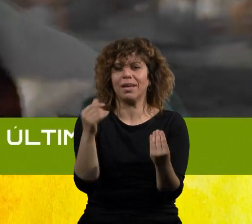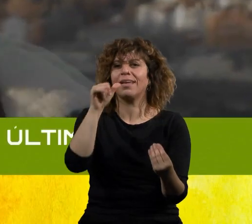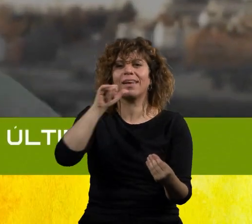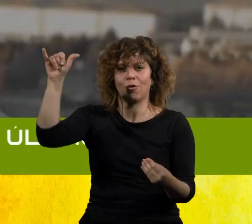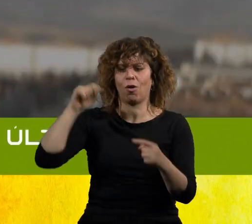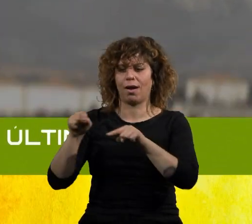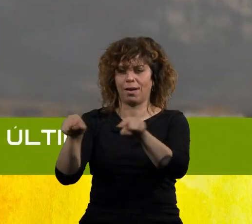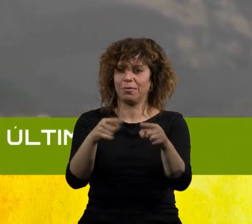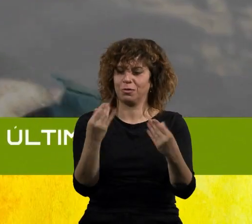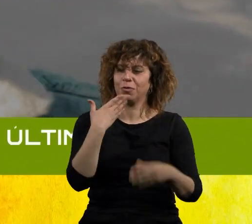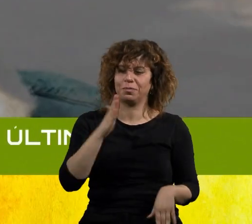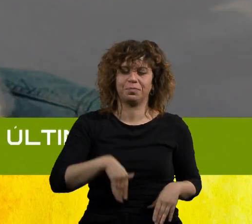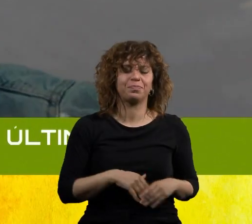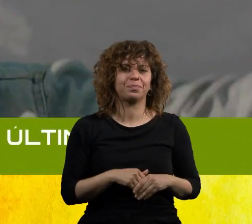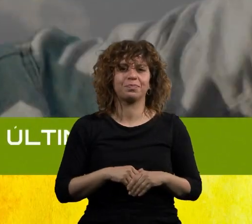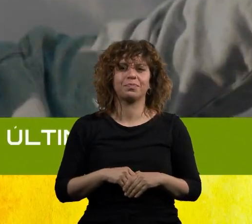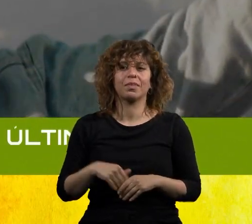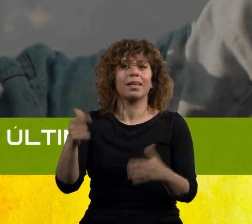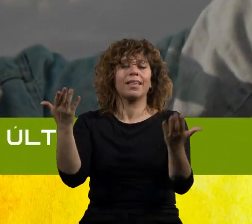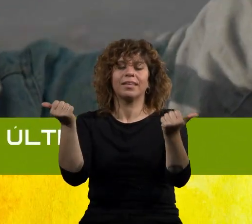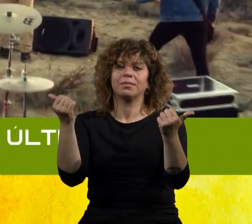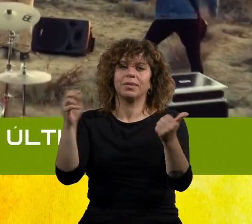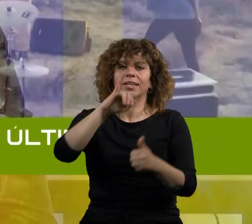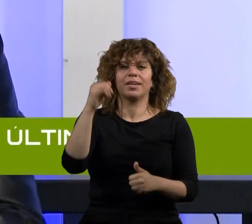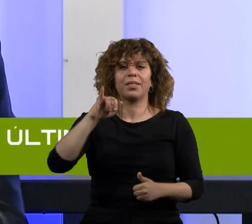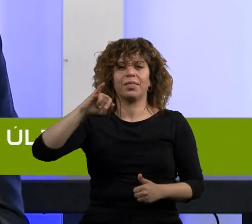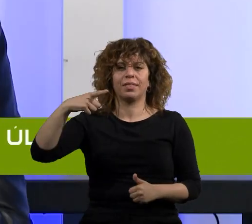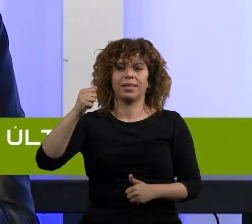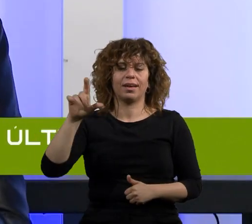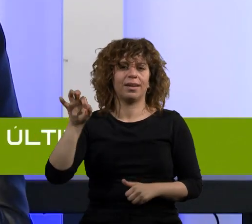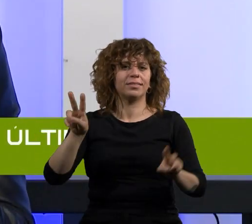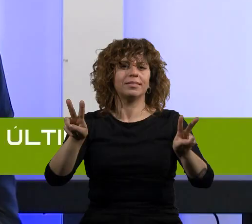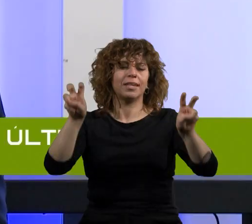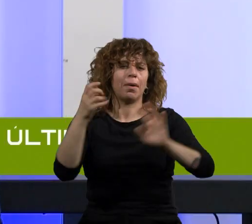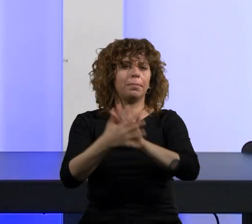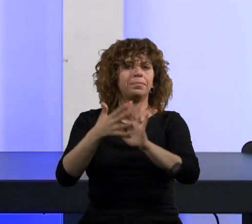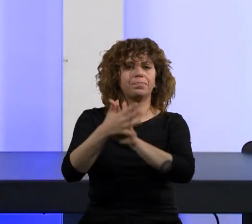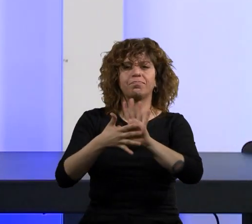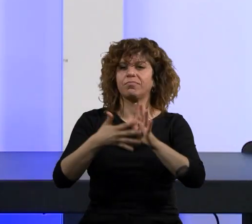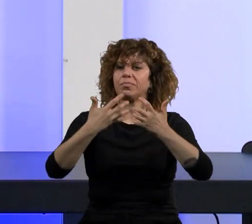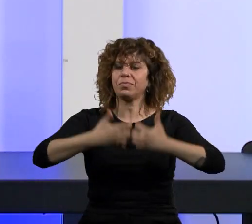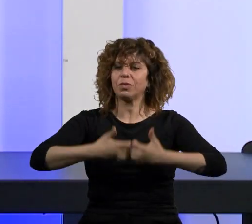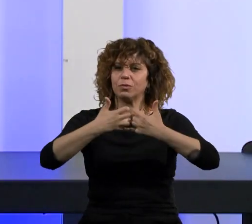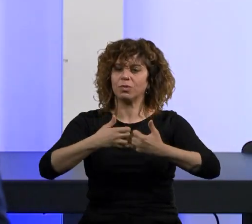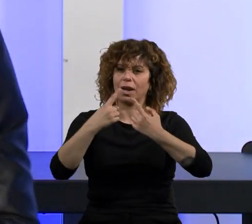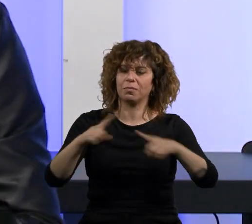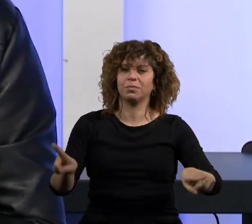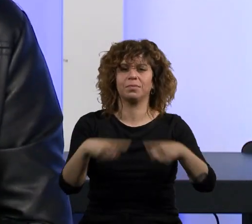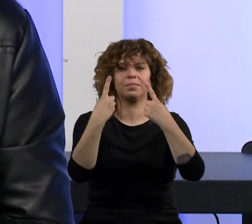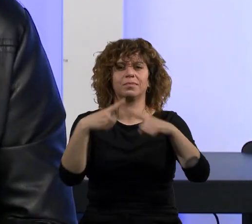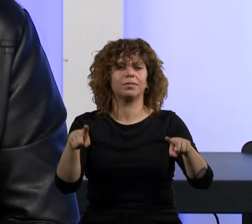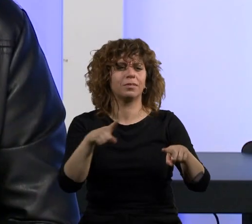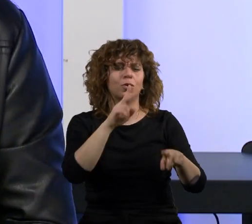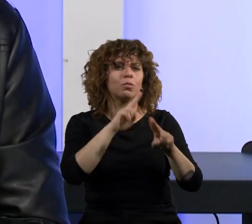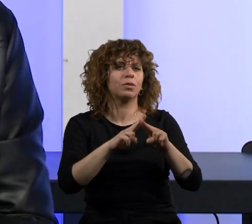que es muy guay eso. Bueno, pues nos vamos a despedir con Los Cigalas, con un tema que habla un poco de la industria musical. ¿Cuál